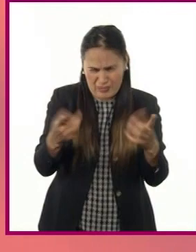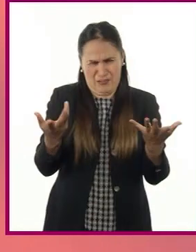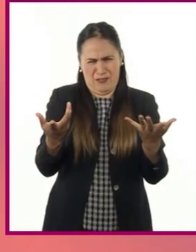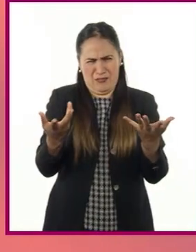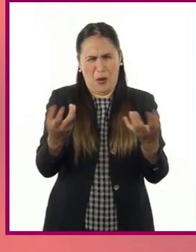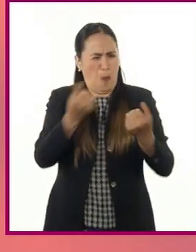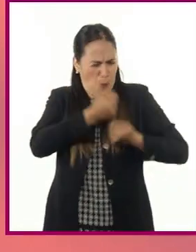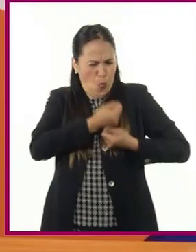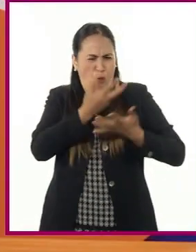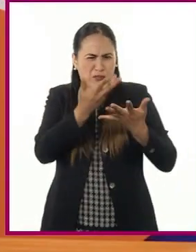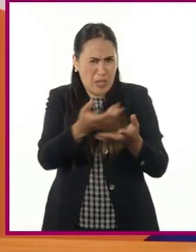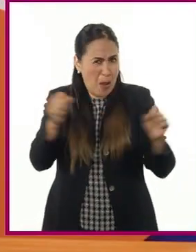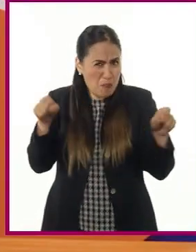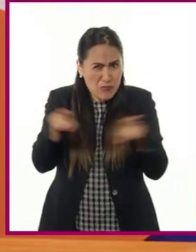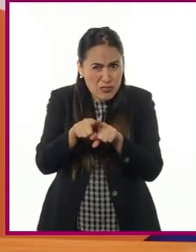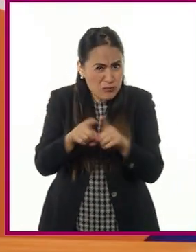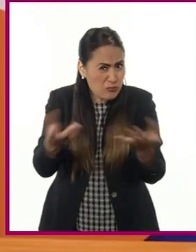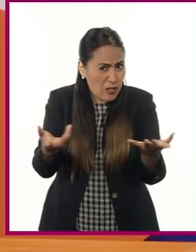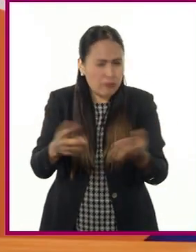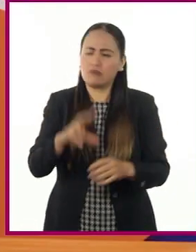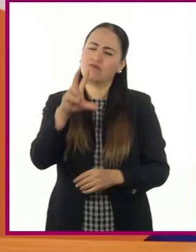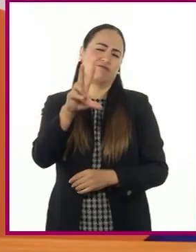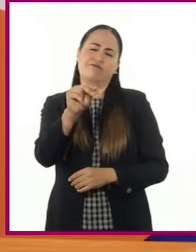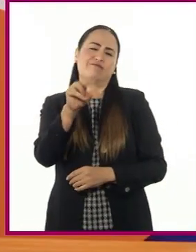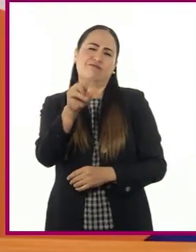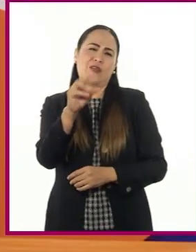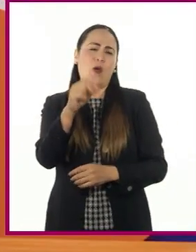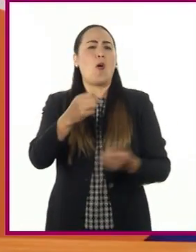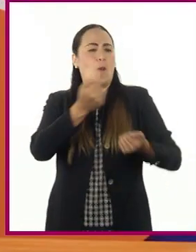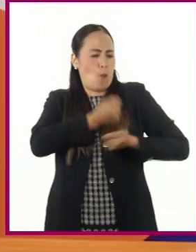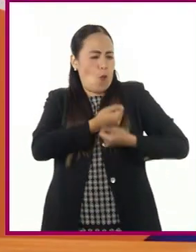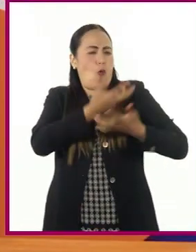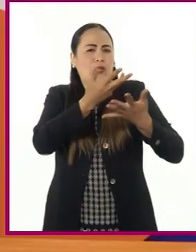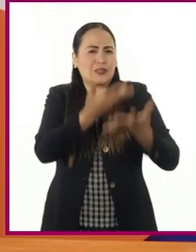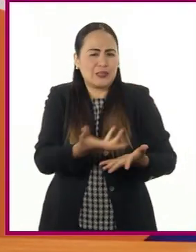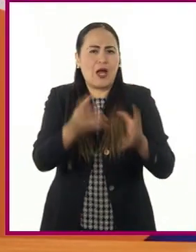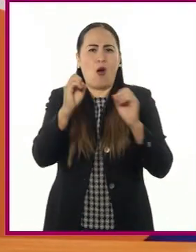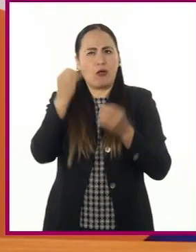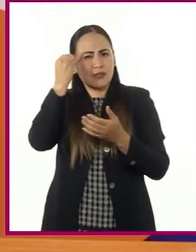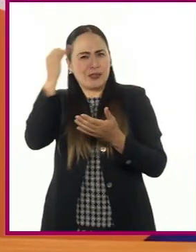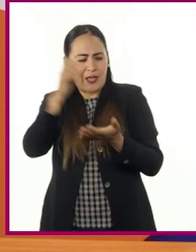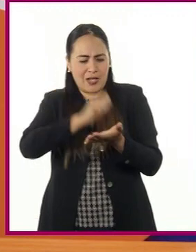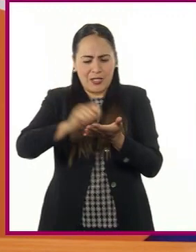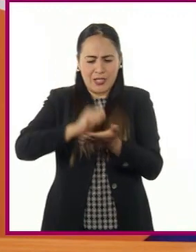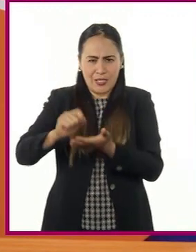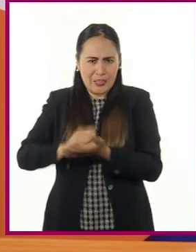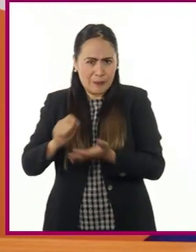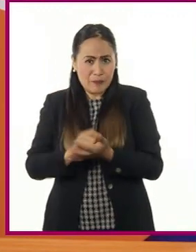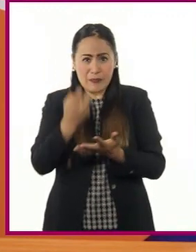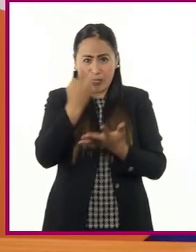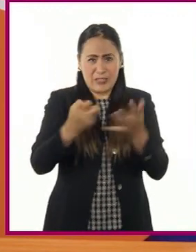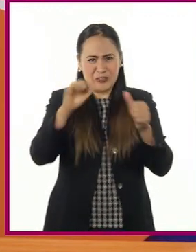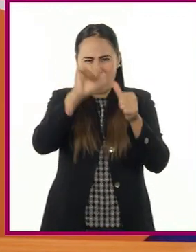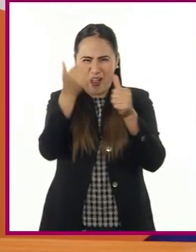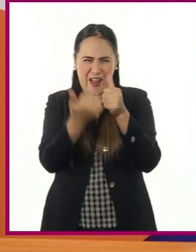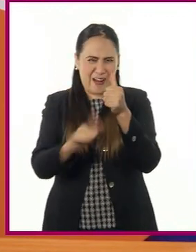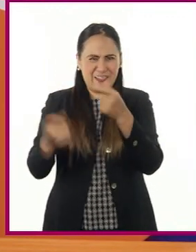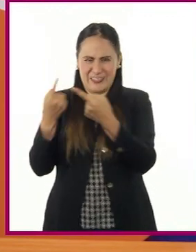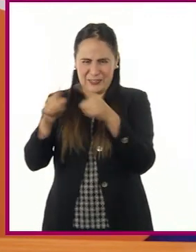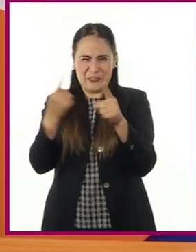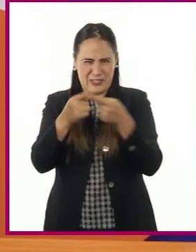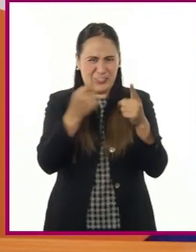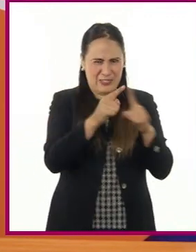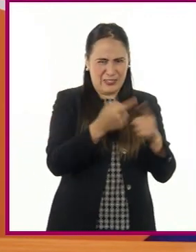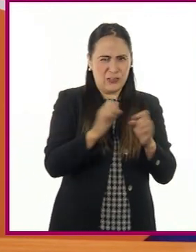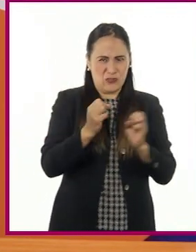es siempre igual? No, ni la poesía, ni la literatura, ni ninguna de las otras expresiones artísticas es